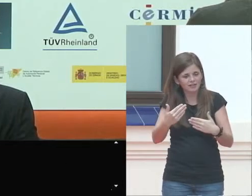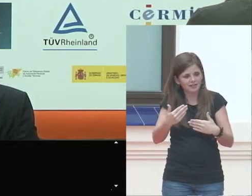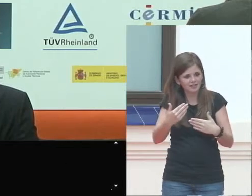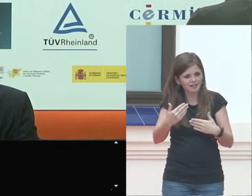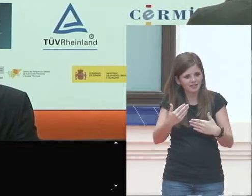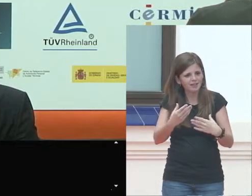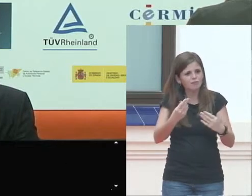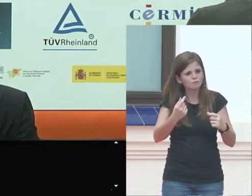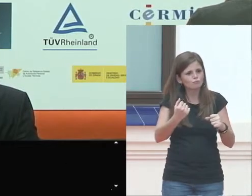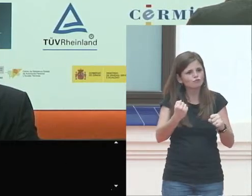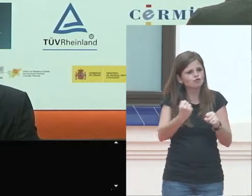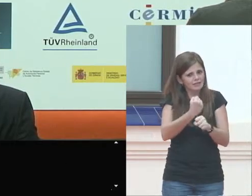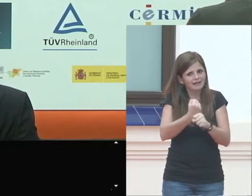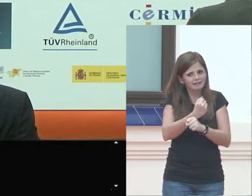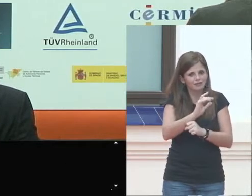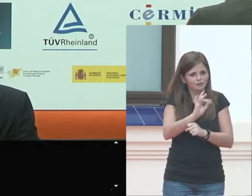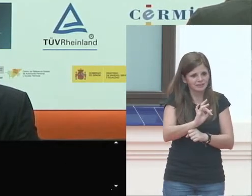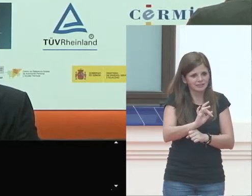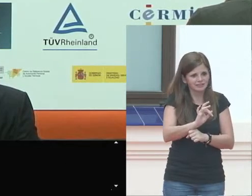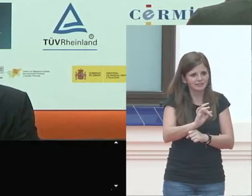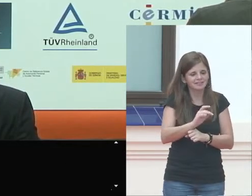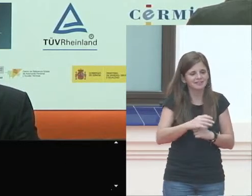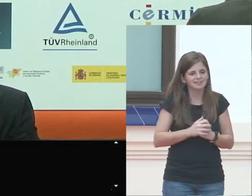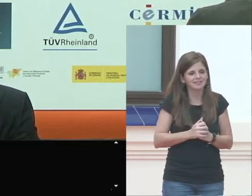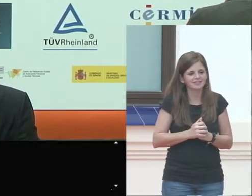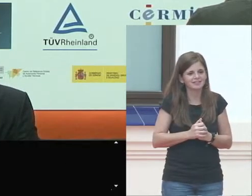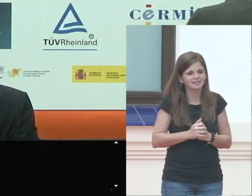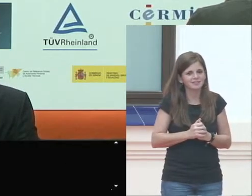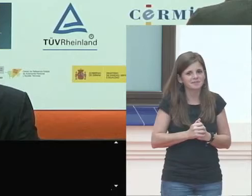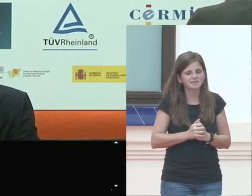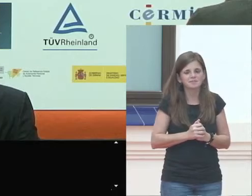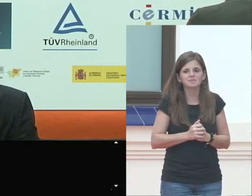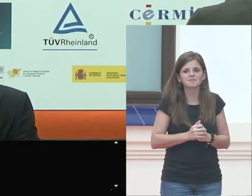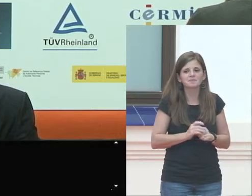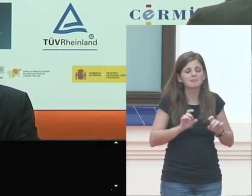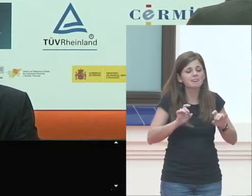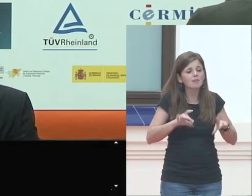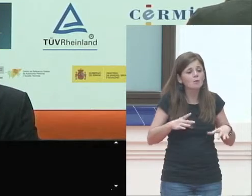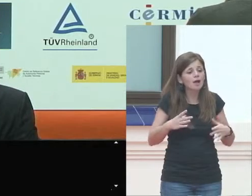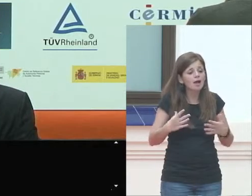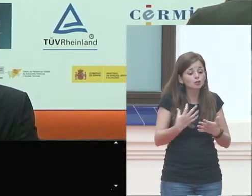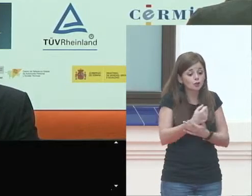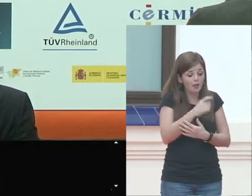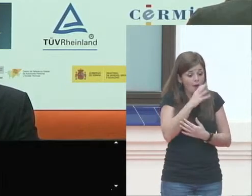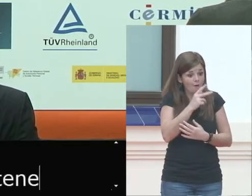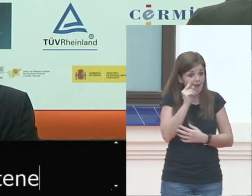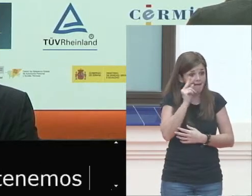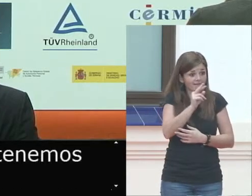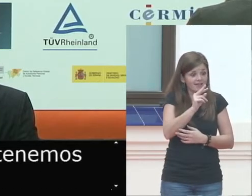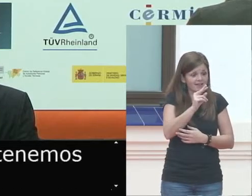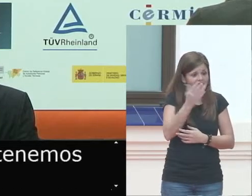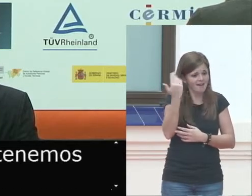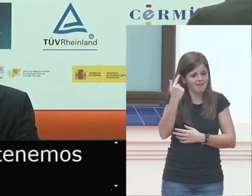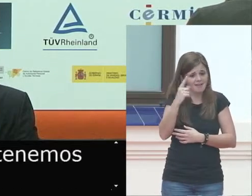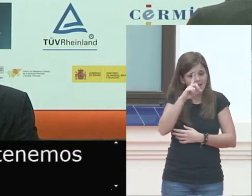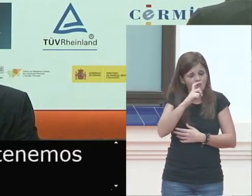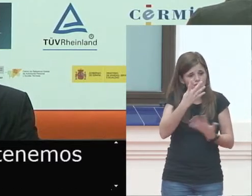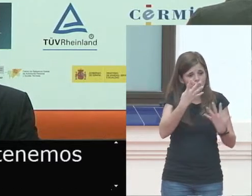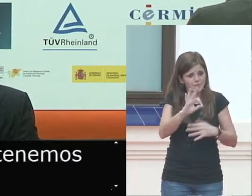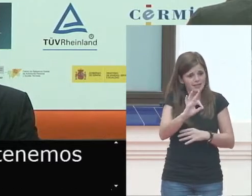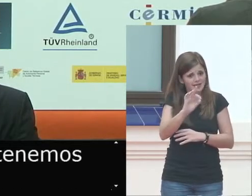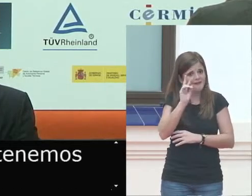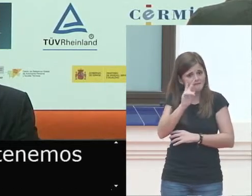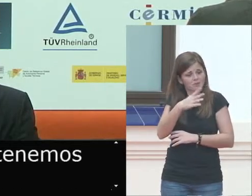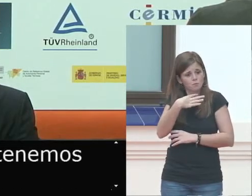ya. Todo lo que tenemos ahora se podía ver en los 90 y claro, casi todas